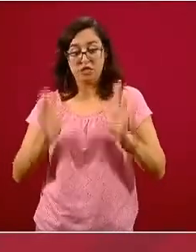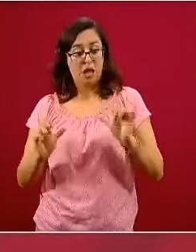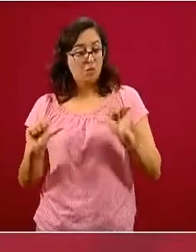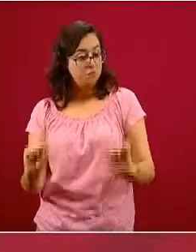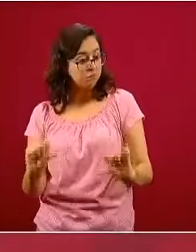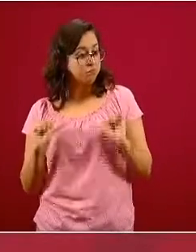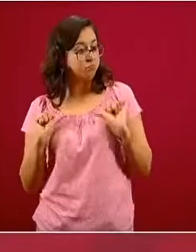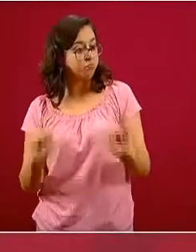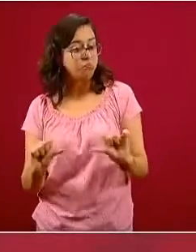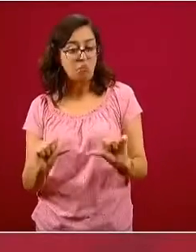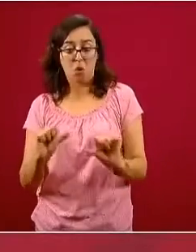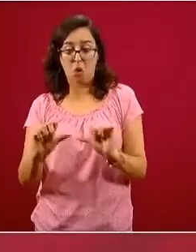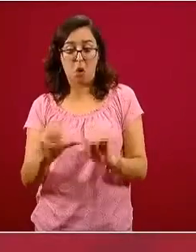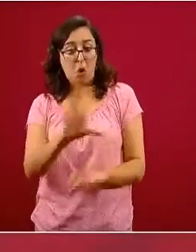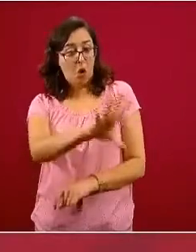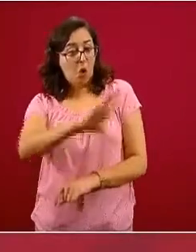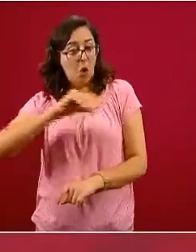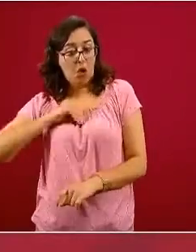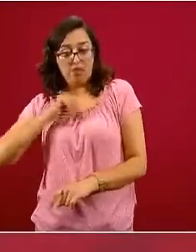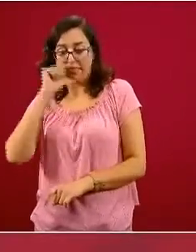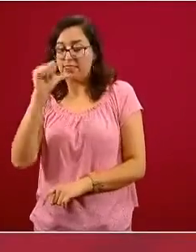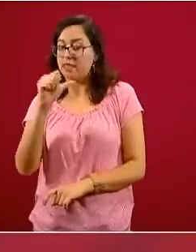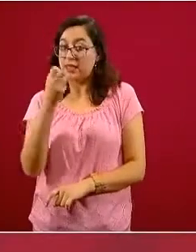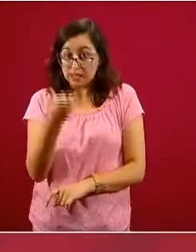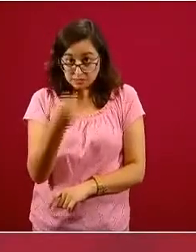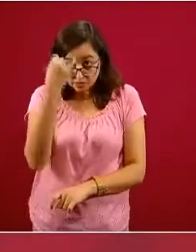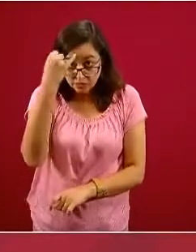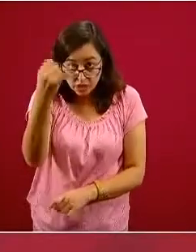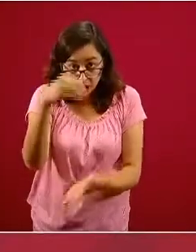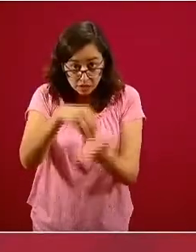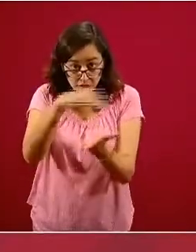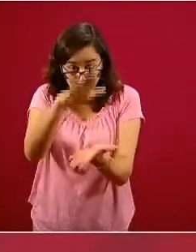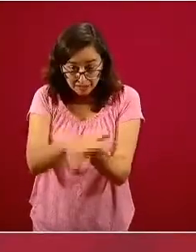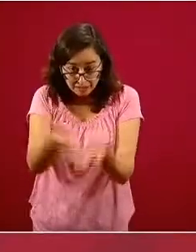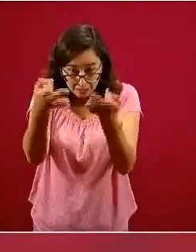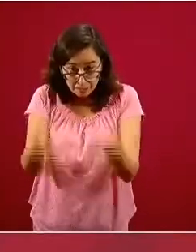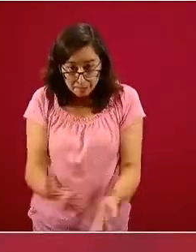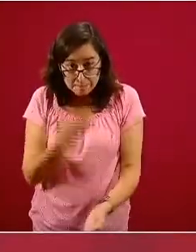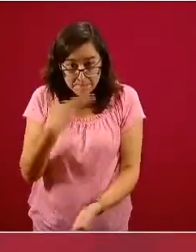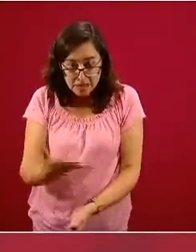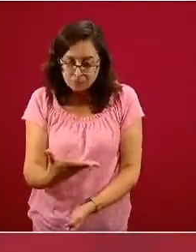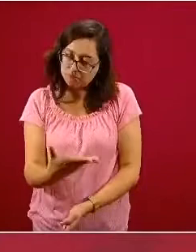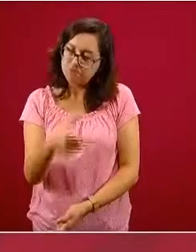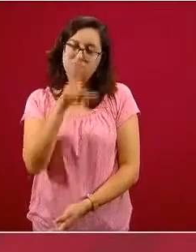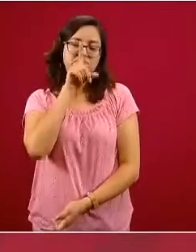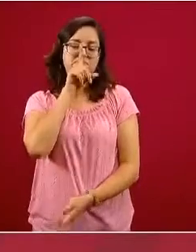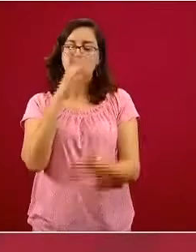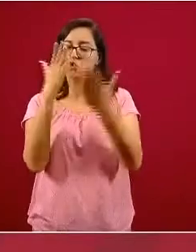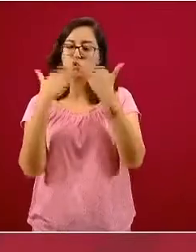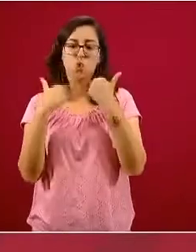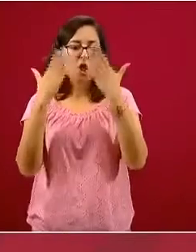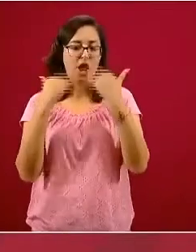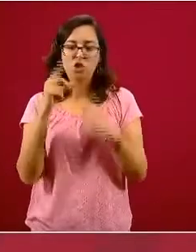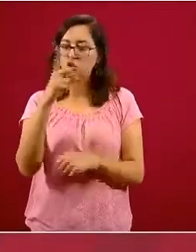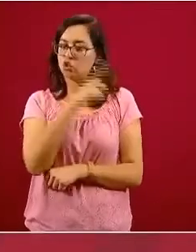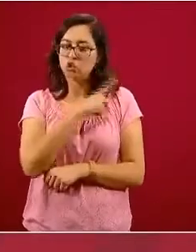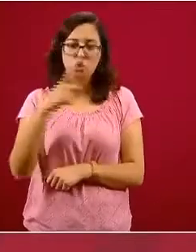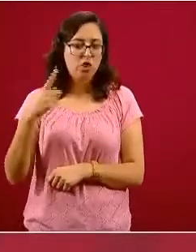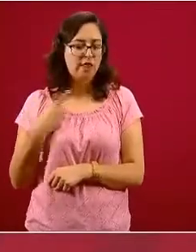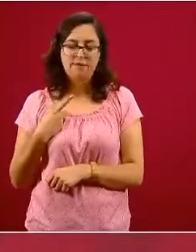o inmunológico de COVID, como una idea que no tiene ningún amparo técnico, es incorrecta y no debe